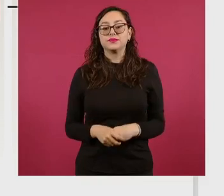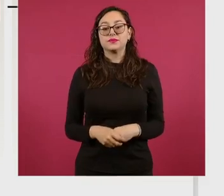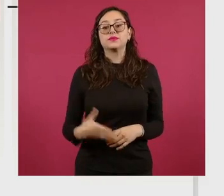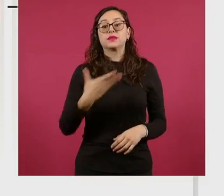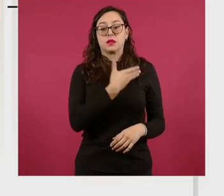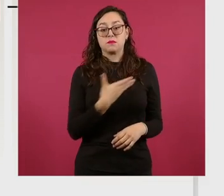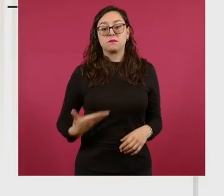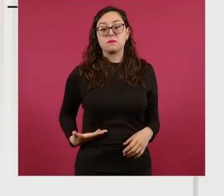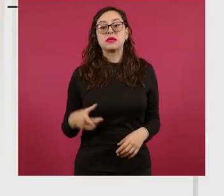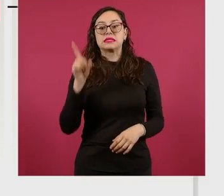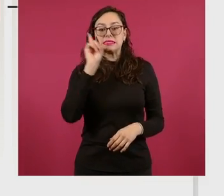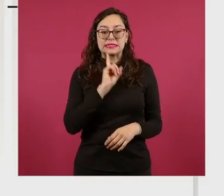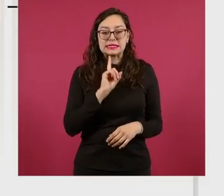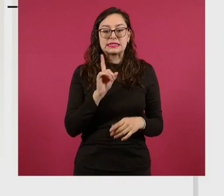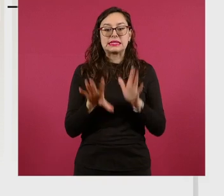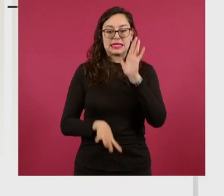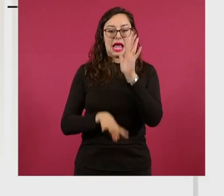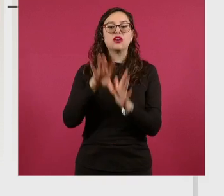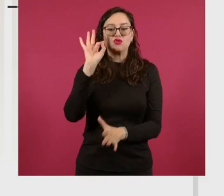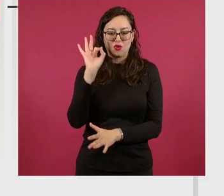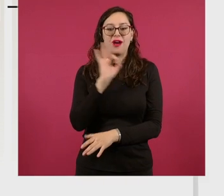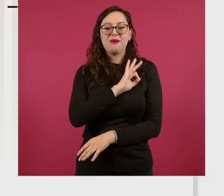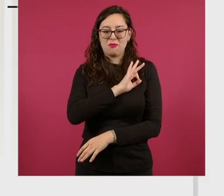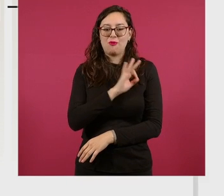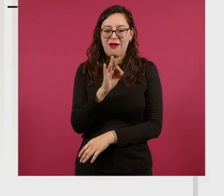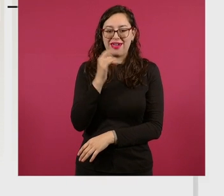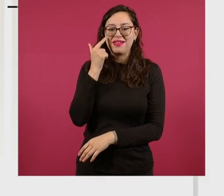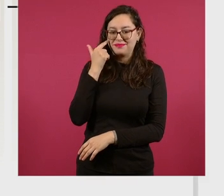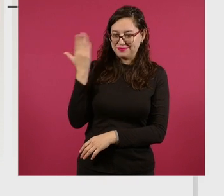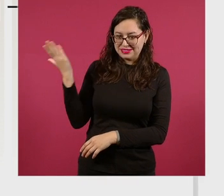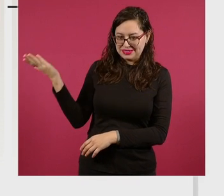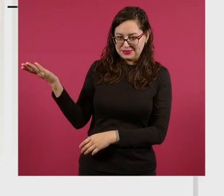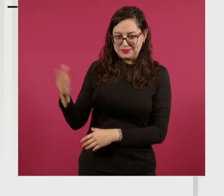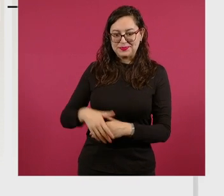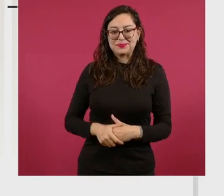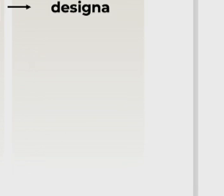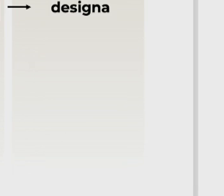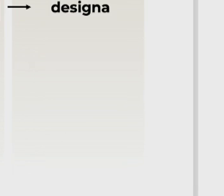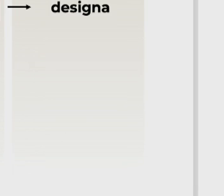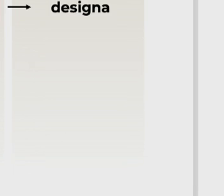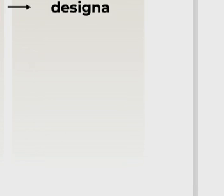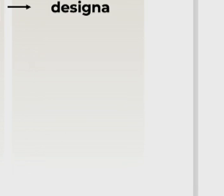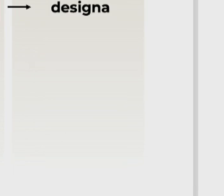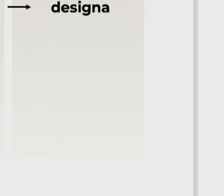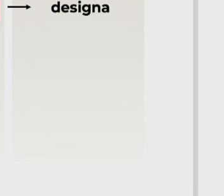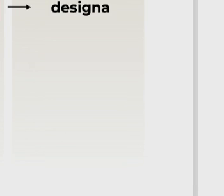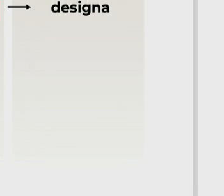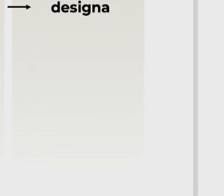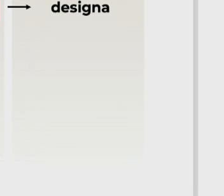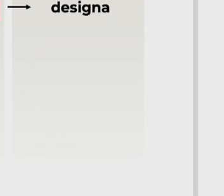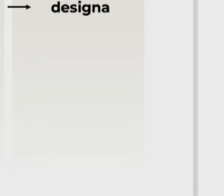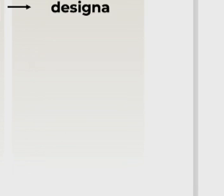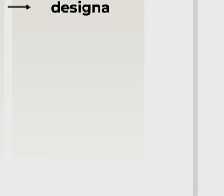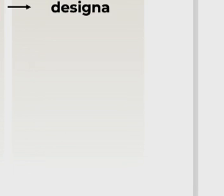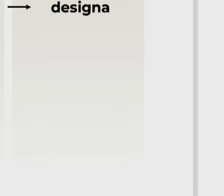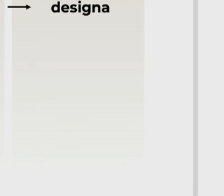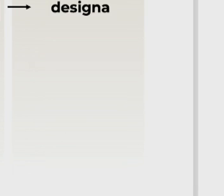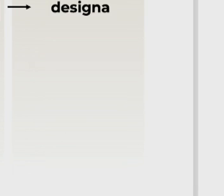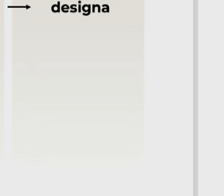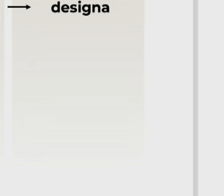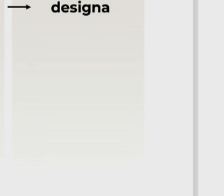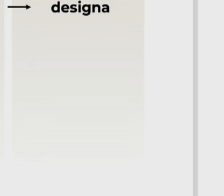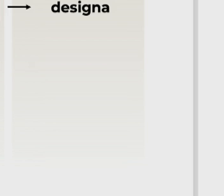la presidenta electa, tiene la posibilidad de presentarle una terna al Senado de la